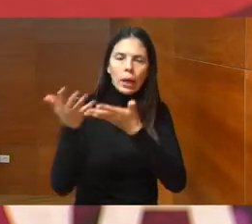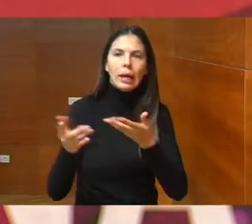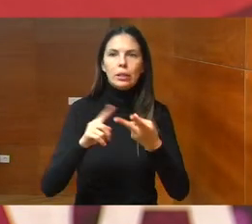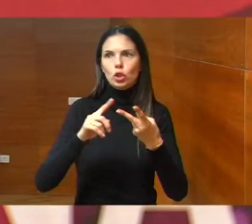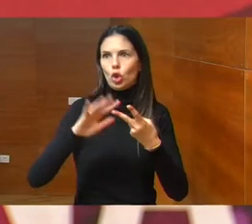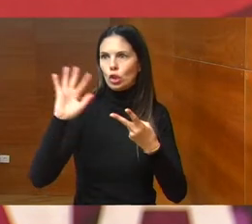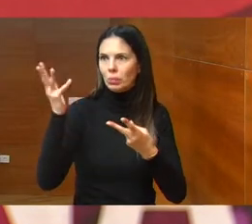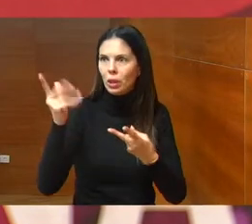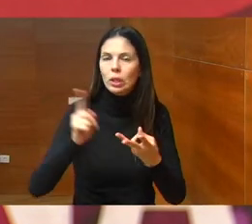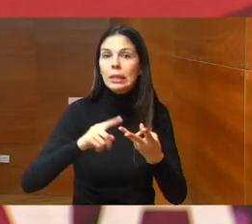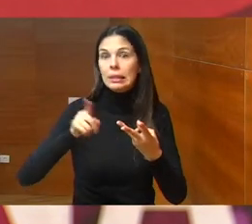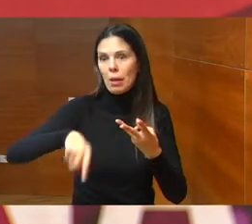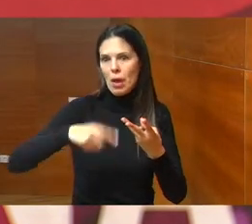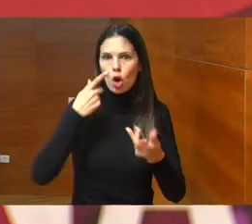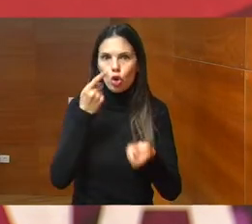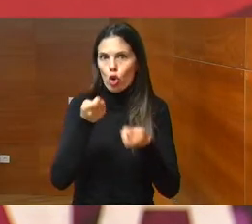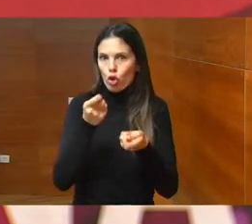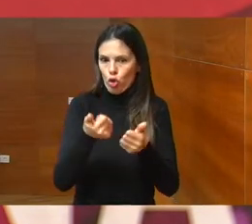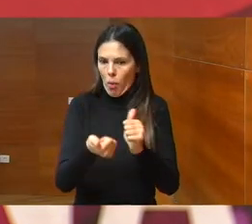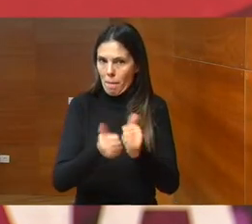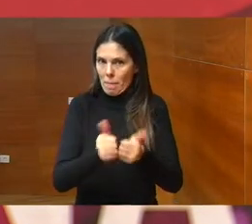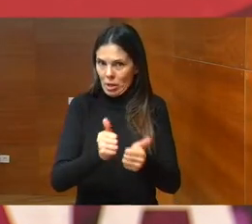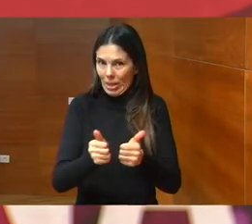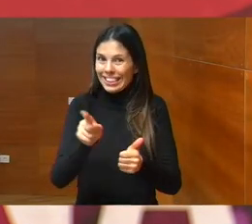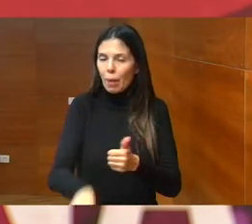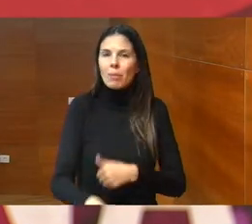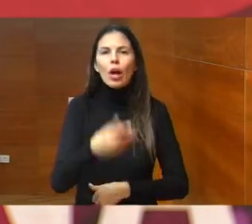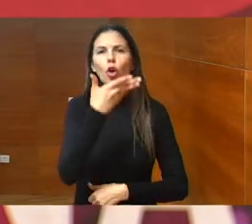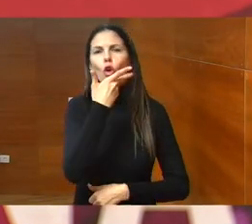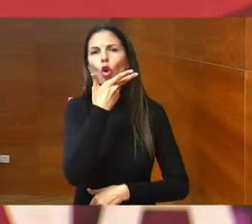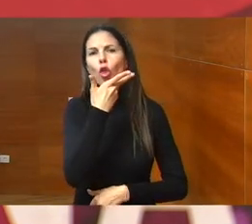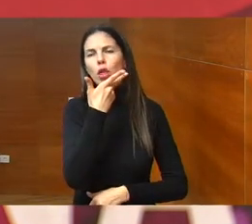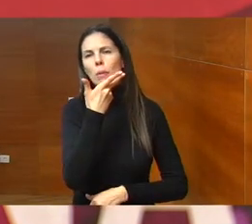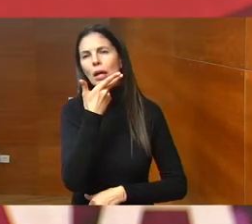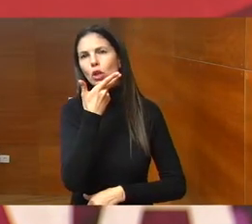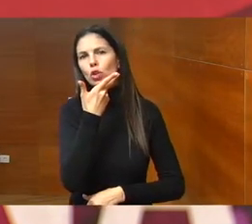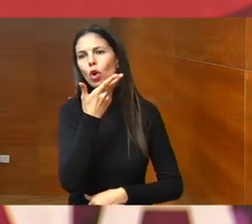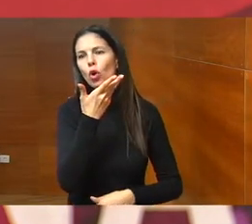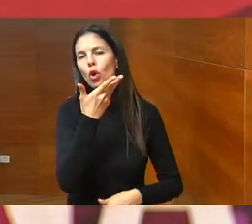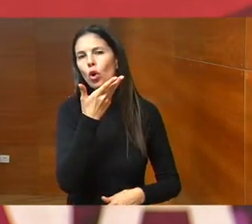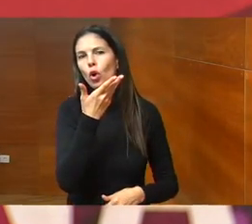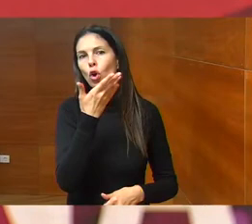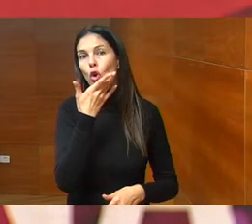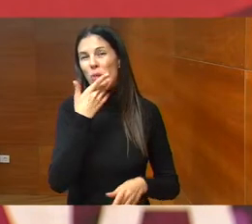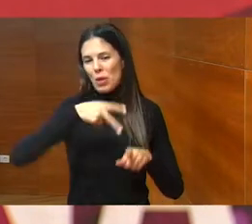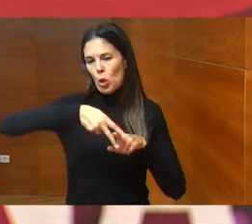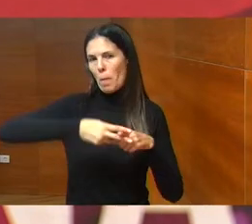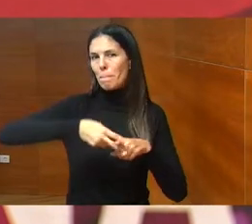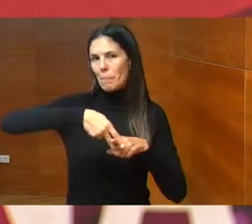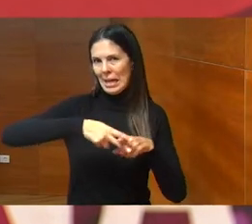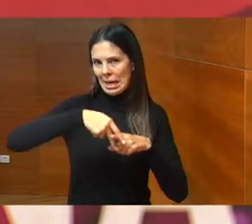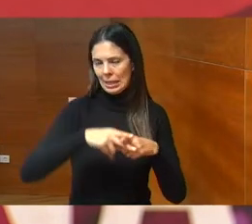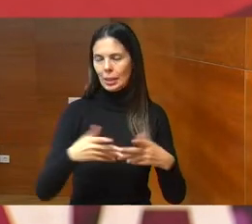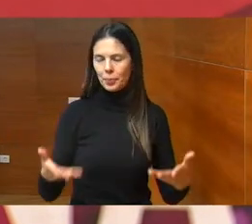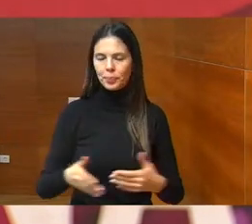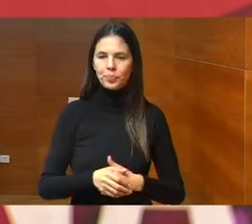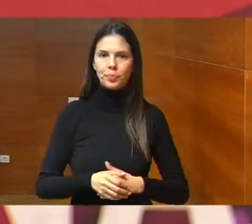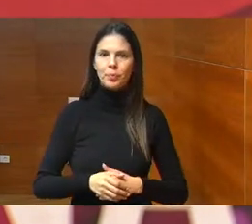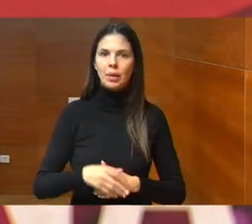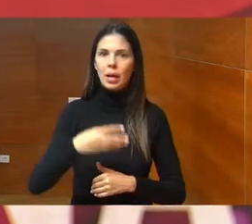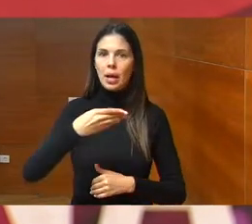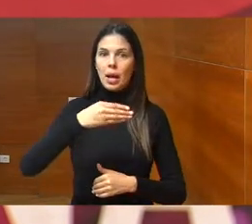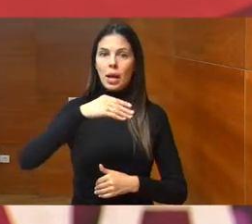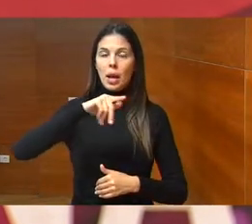aparato y también con el cemento de mecánica o propio Luis